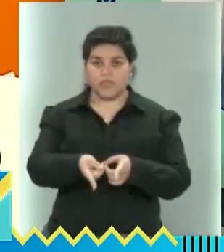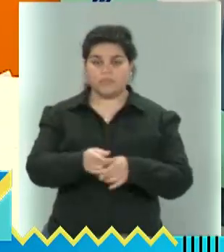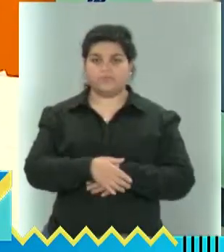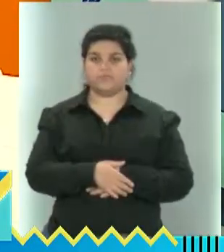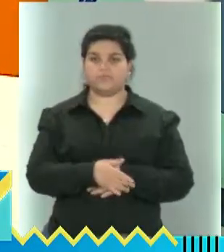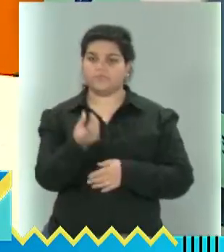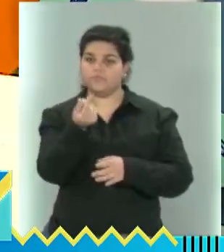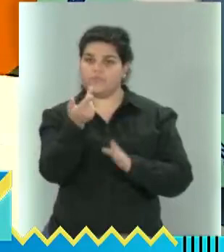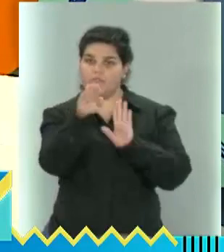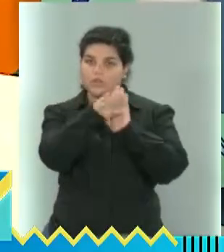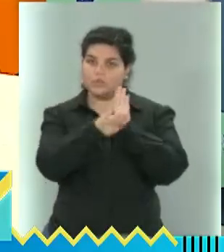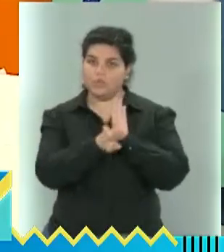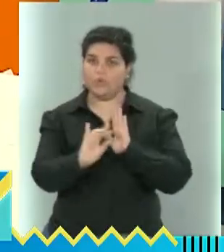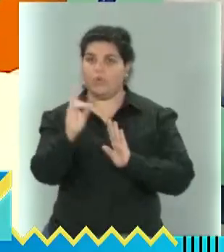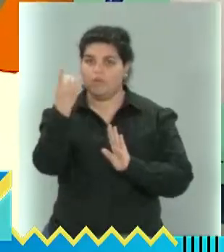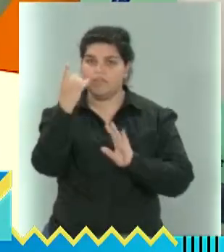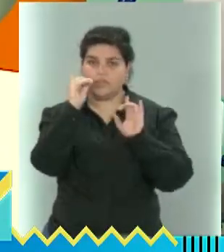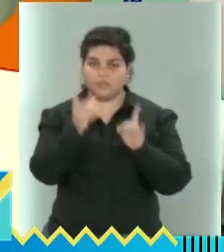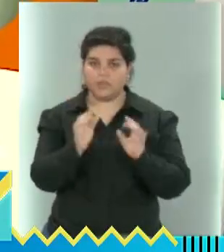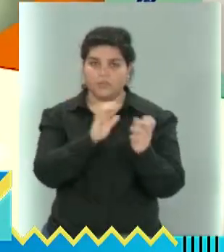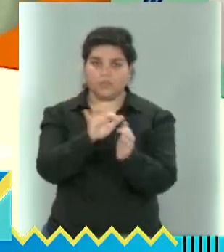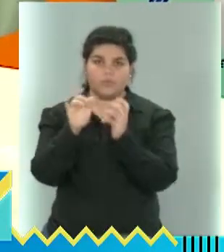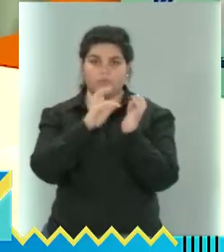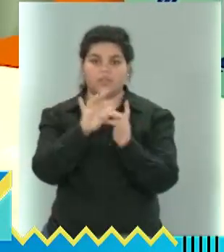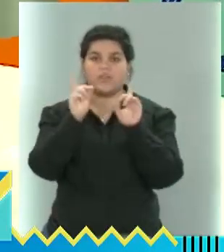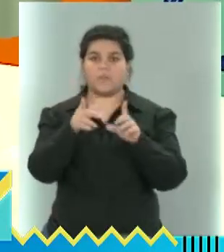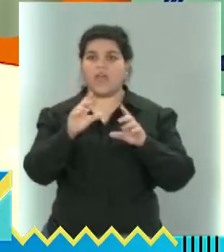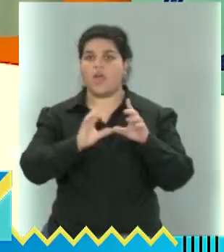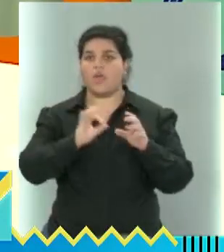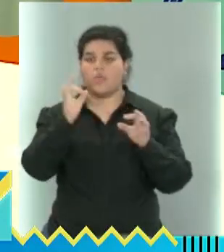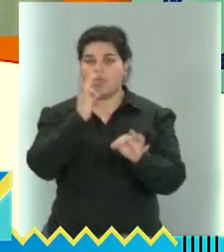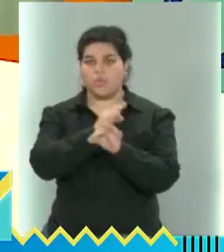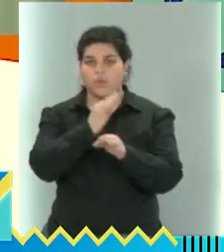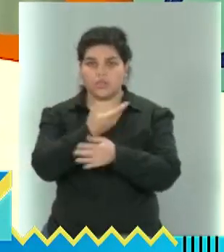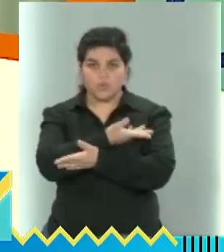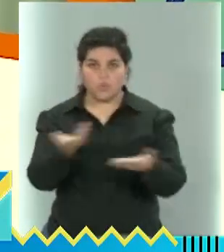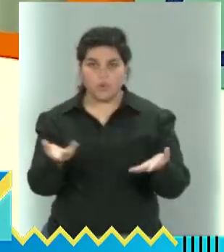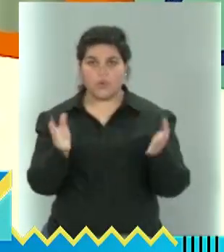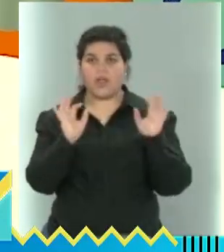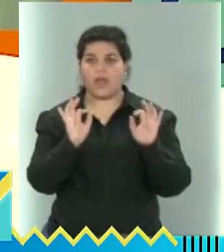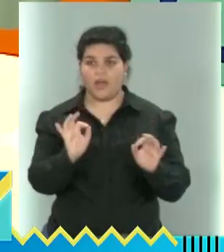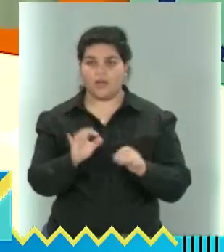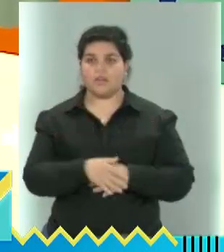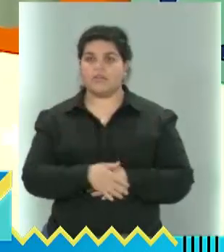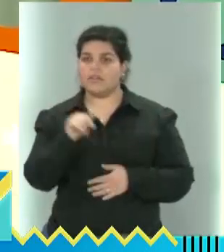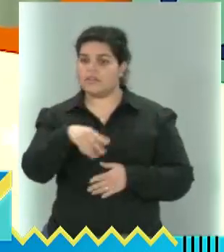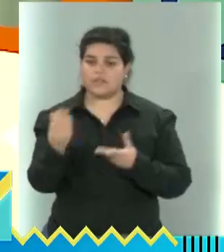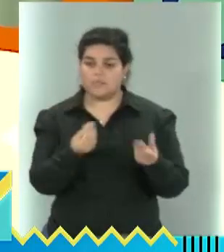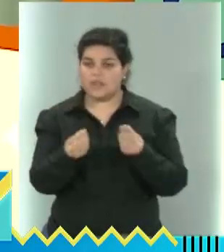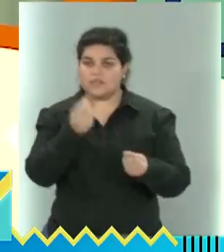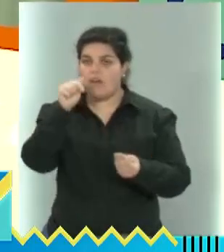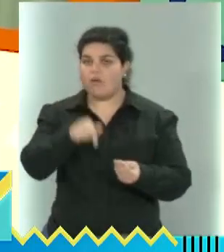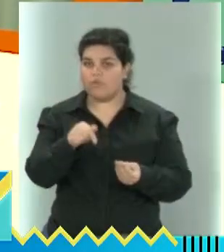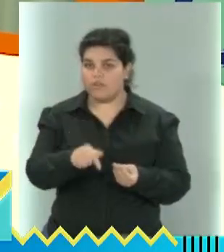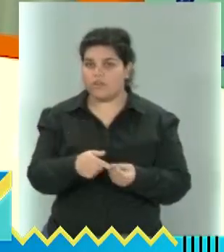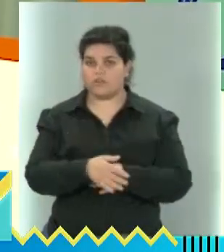del presupuesto universitario. Pero vamos a hablar en general de la educación pública. Hay que darle el lugar a la educación pública. ¿Qué pasa hoy con ella y qué